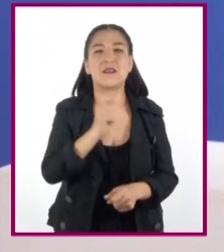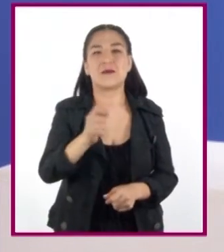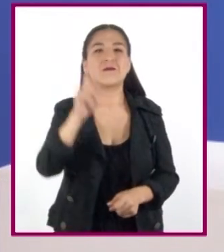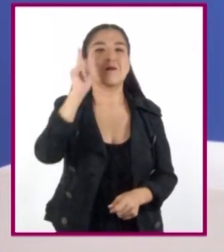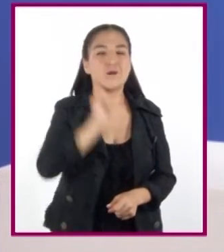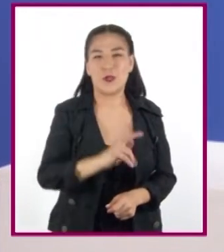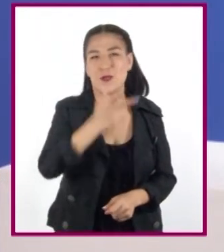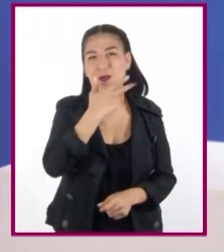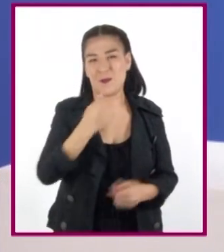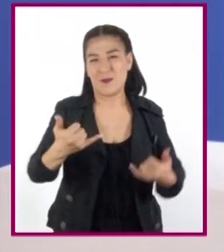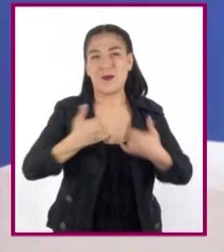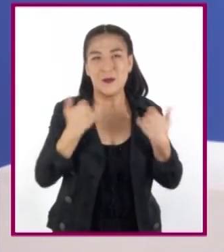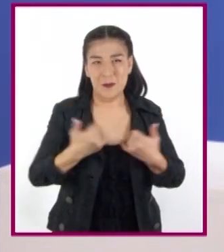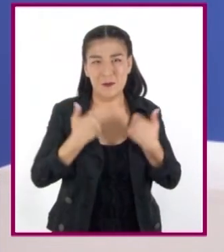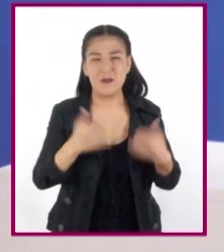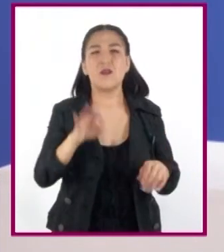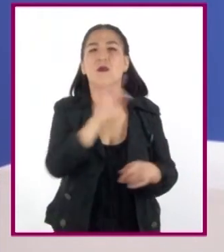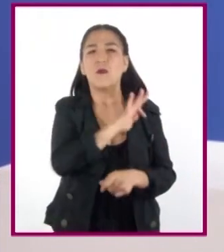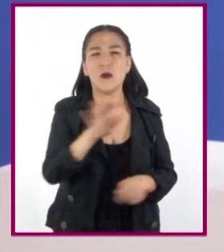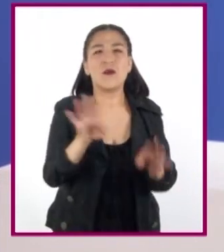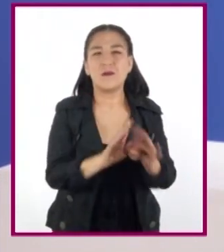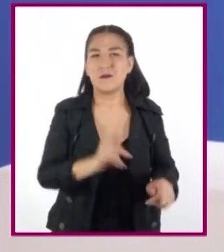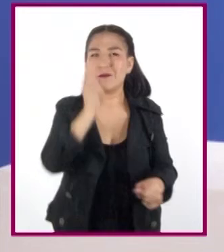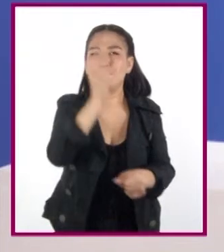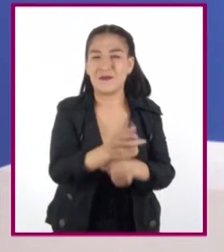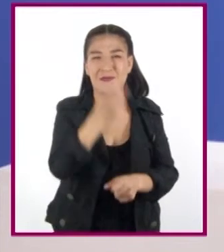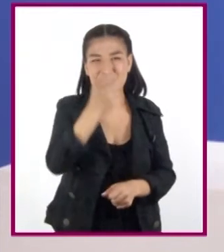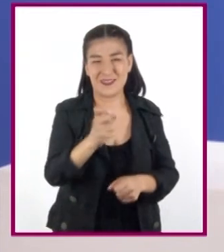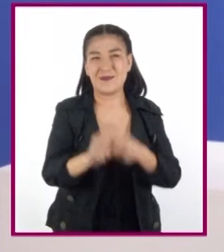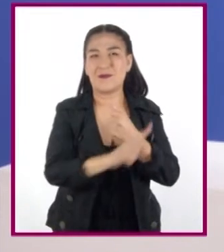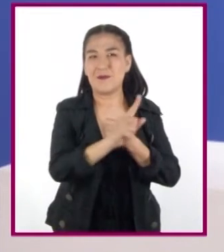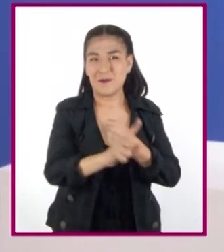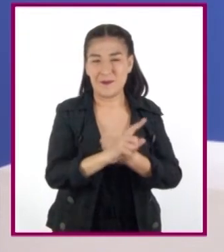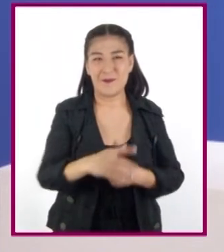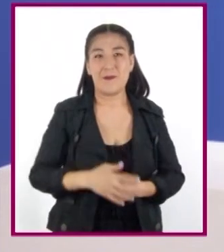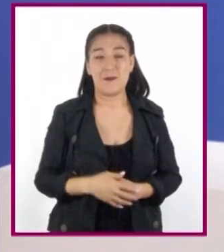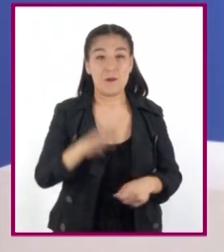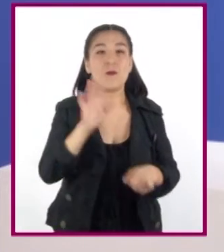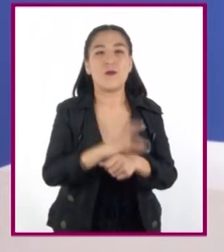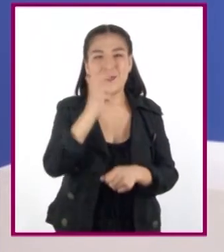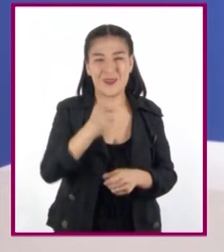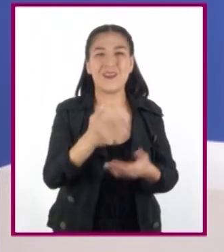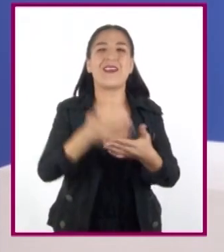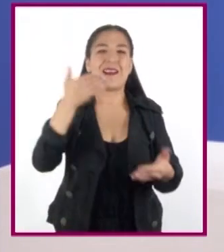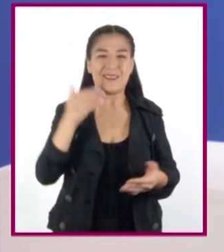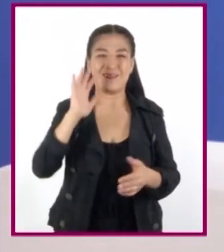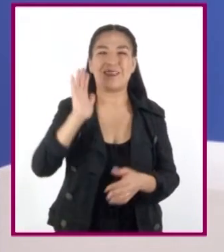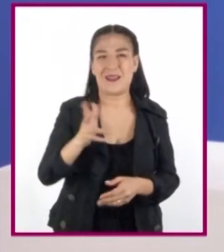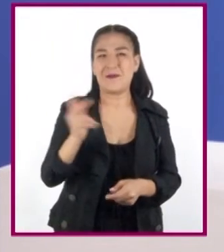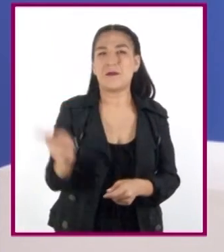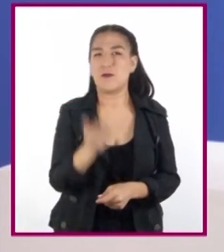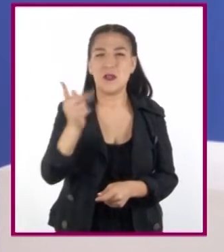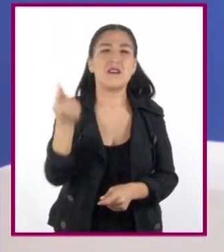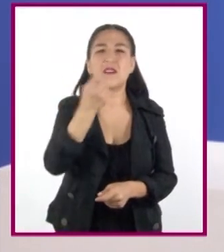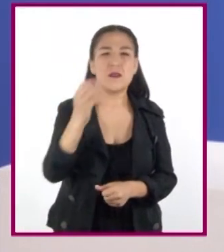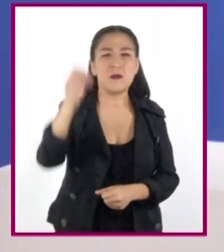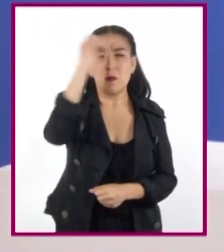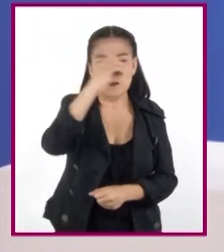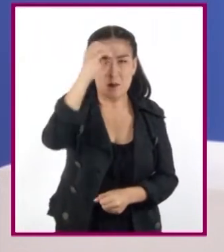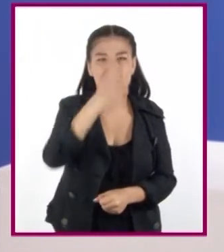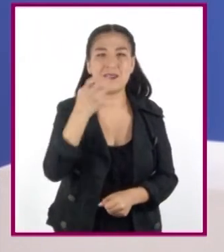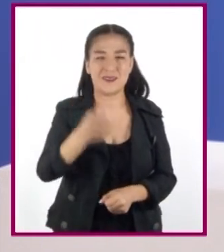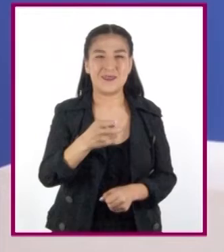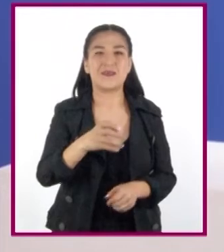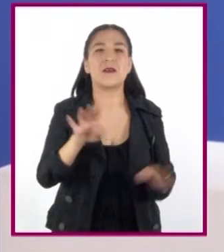y los jóvenes pueden percibir esta problemática. Por ello les preguntamos qué opinan sobre